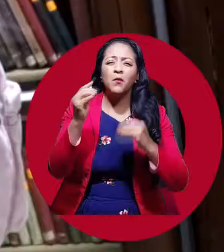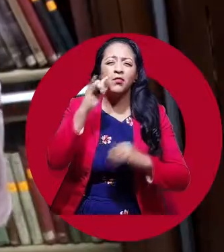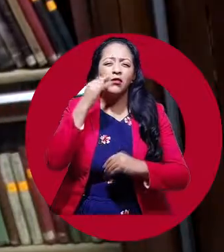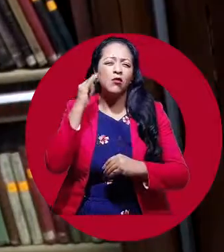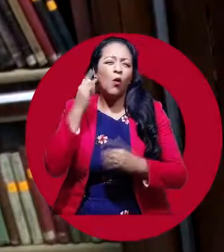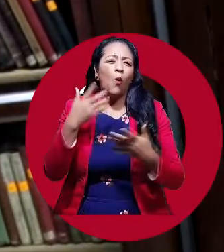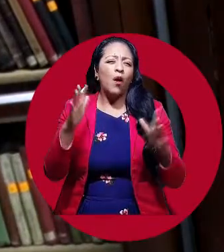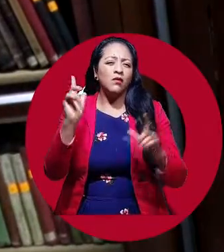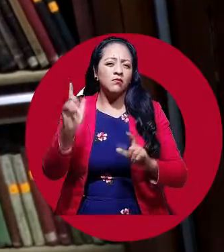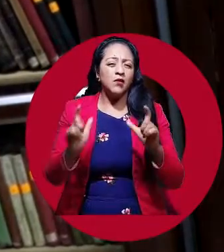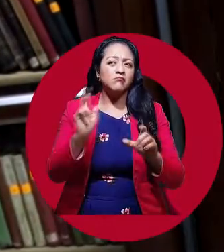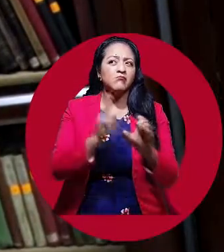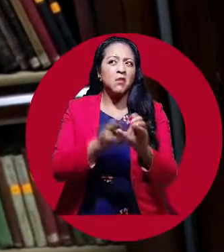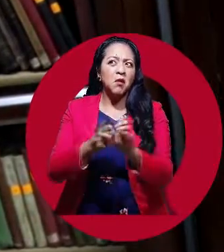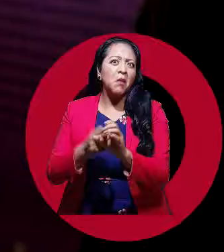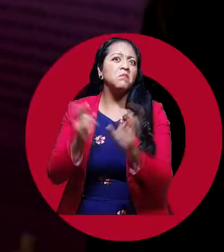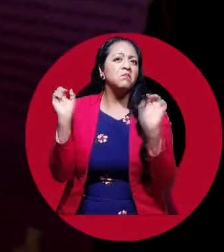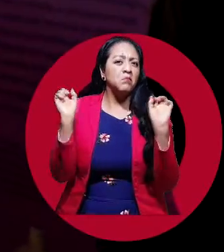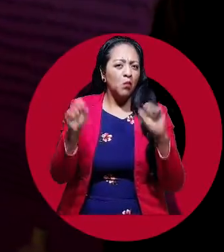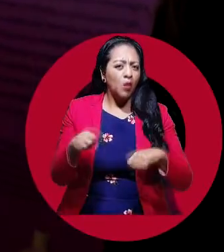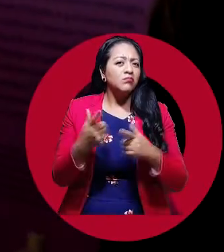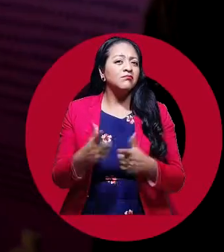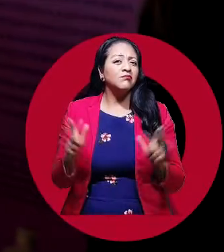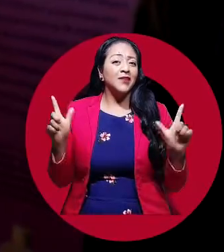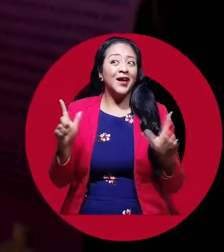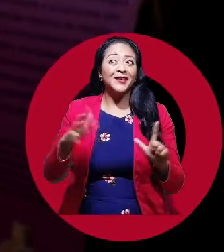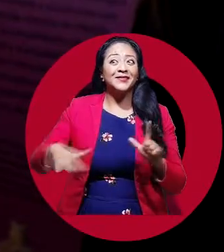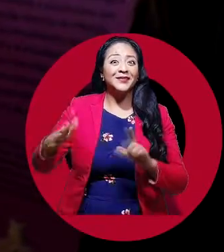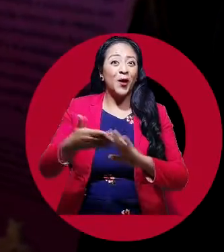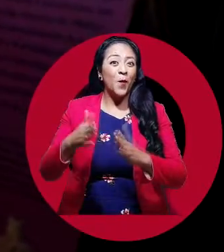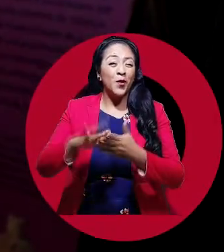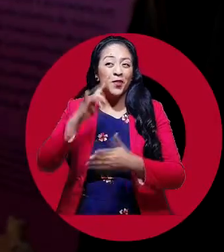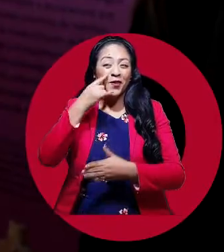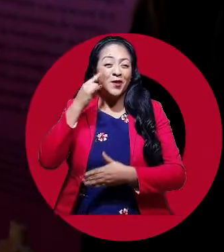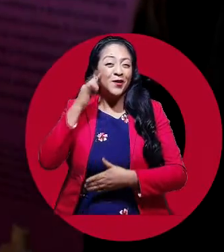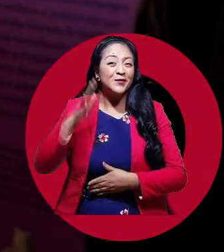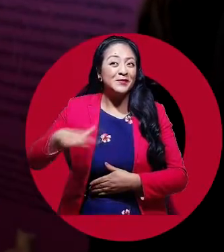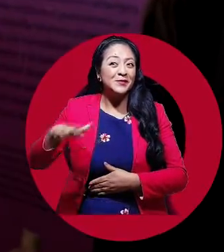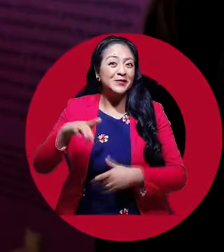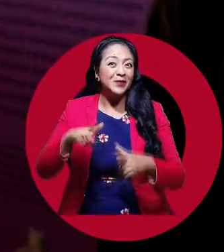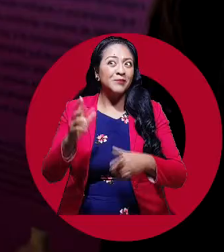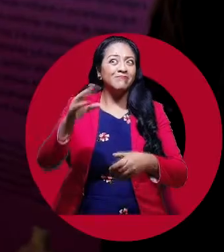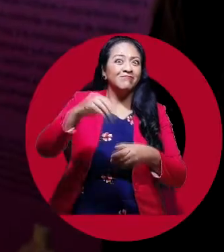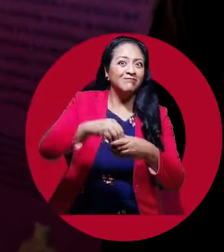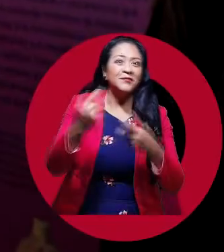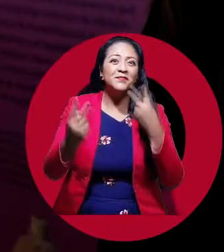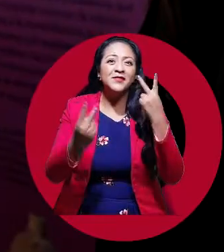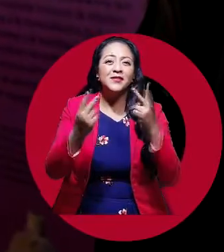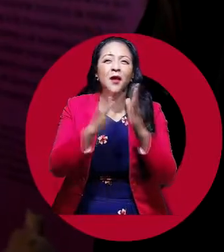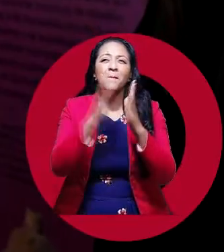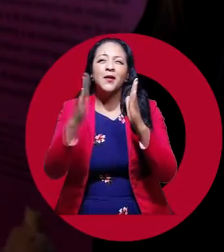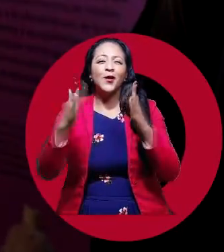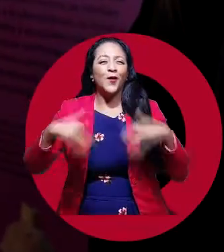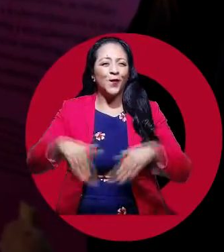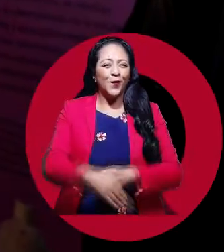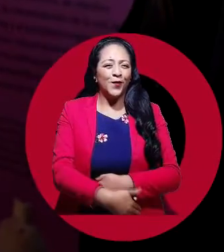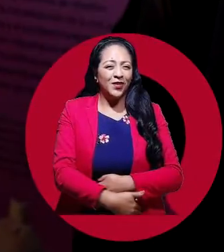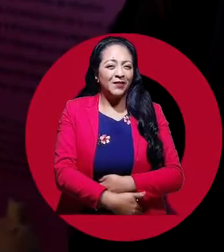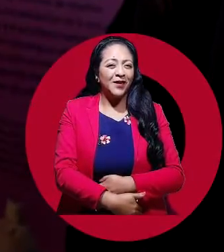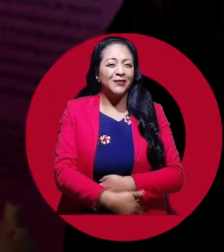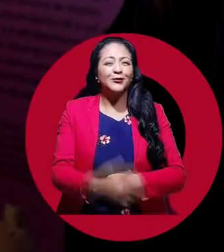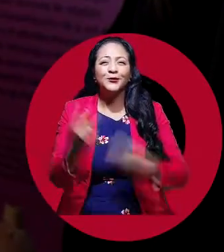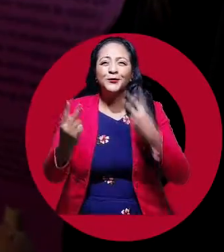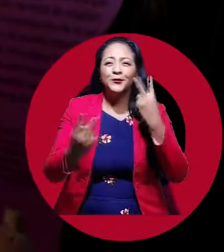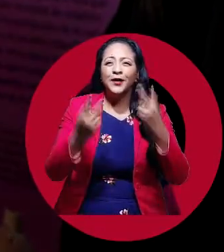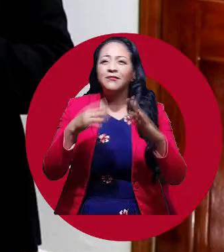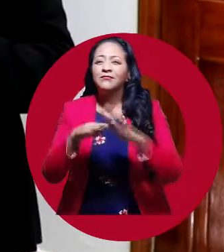las edades y estratos sociales. Así, los niños de la comunidad de Agualongo de Paredes visitaron la Biblioteca Municipal de Otavalo